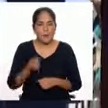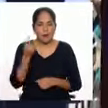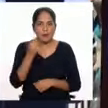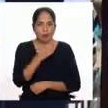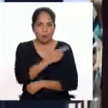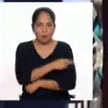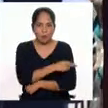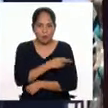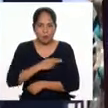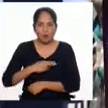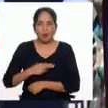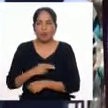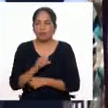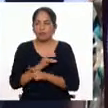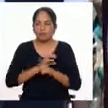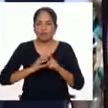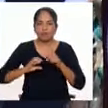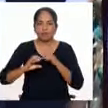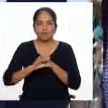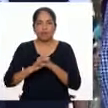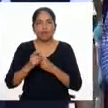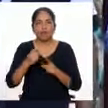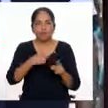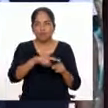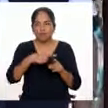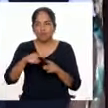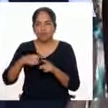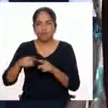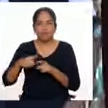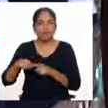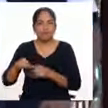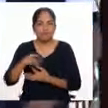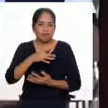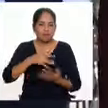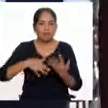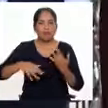hospital intercultural donde nuestros hermanos